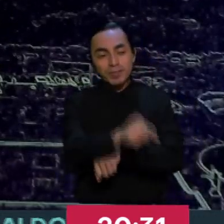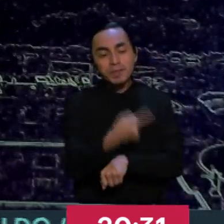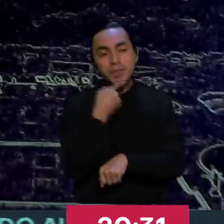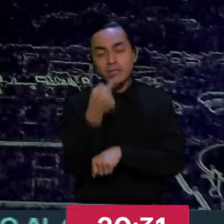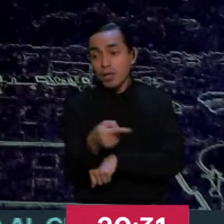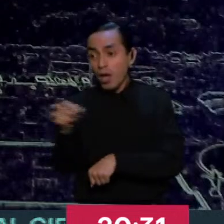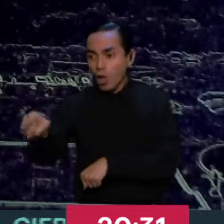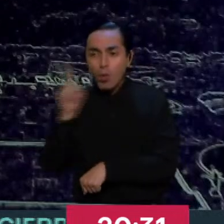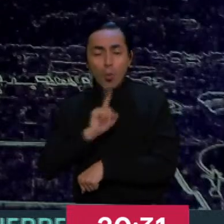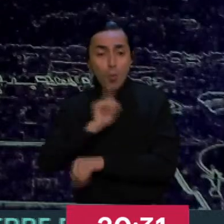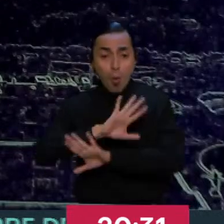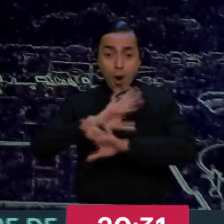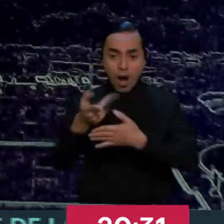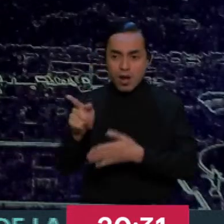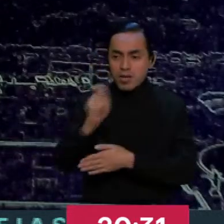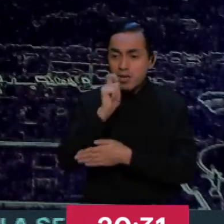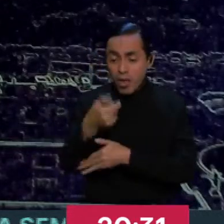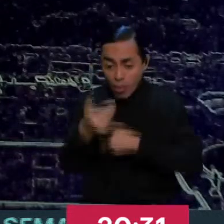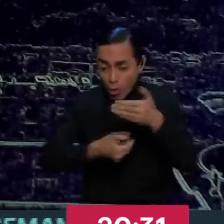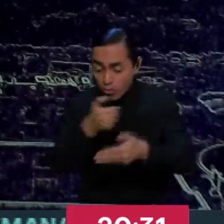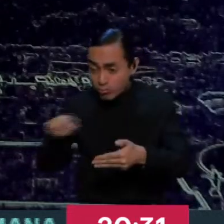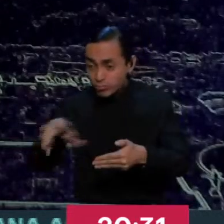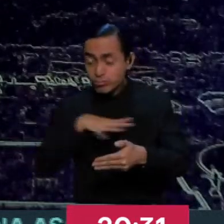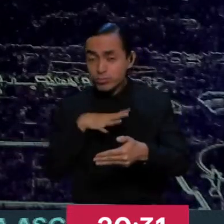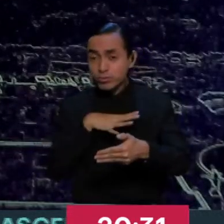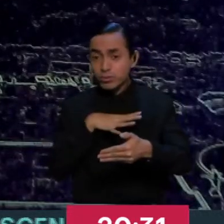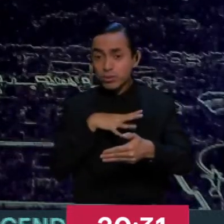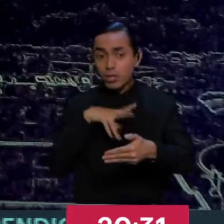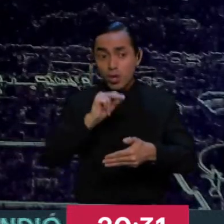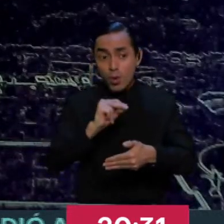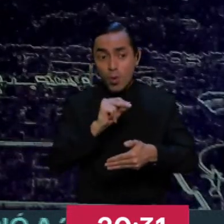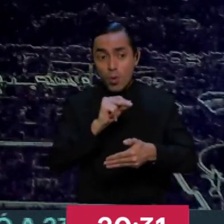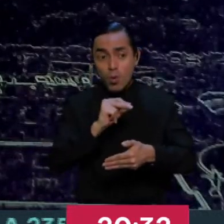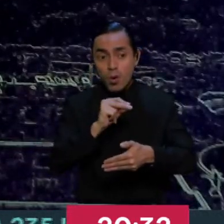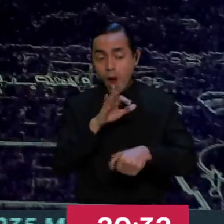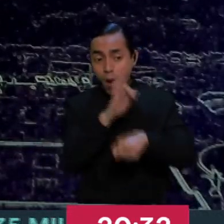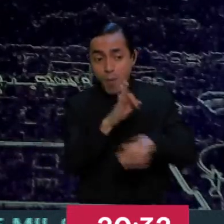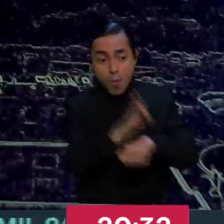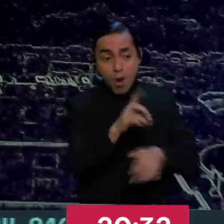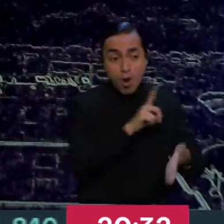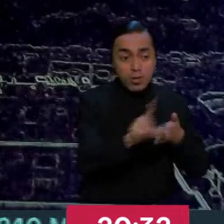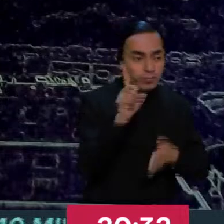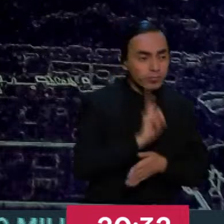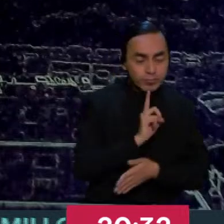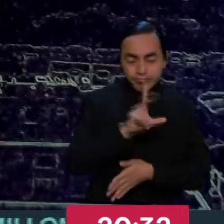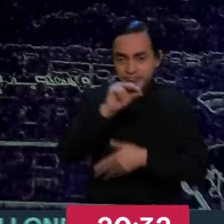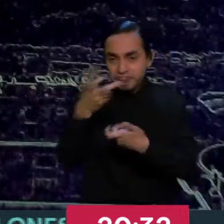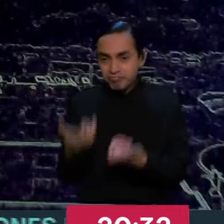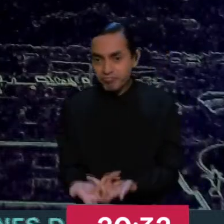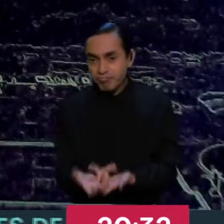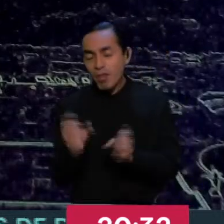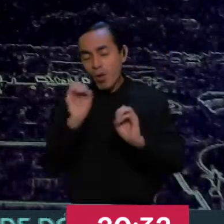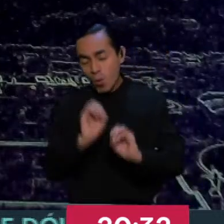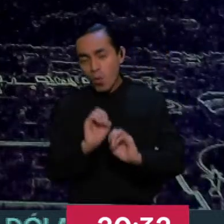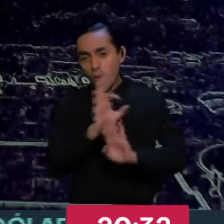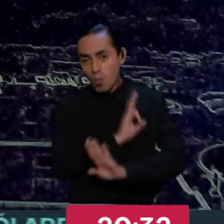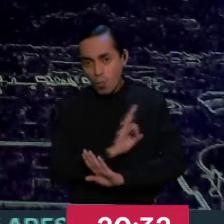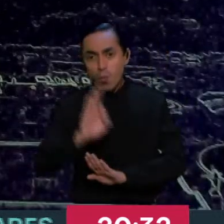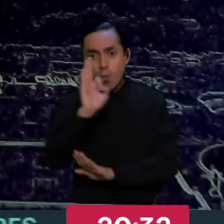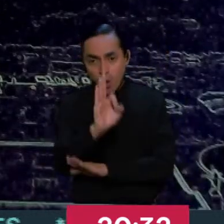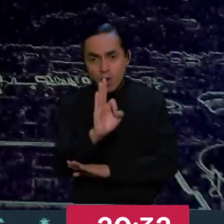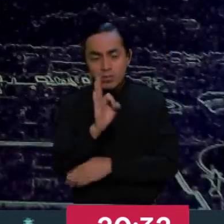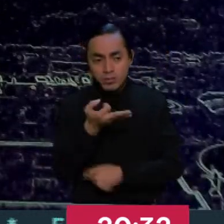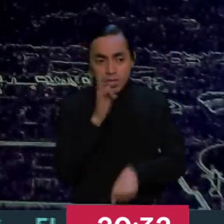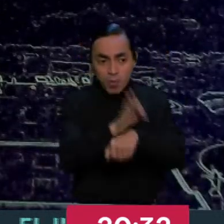te hace ni progresista, ni abogar por los derechos Ni de las feminista, mujeres, ni claro. feminista. O puedes abogar por los